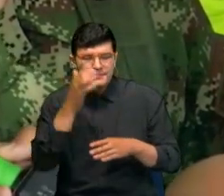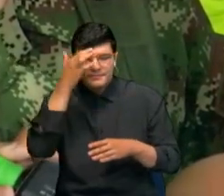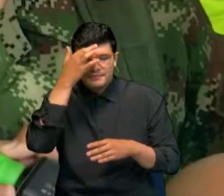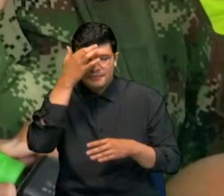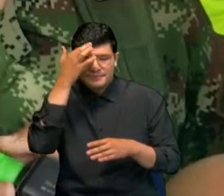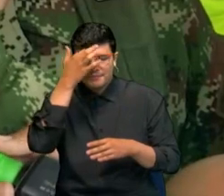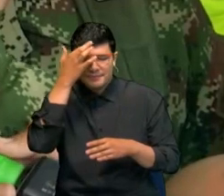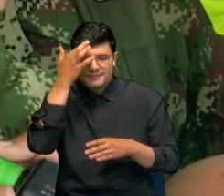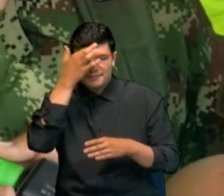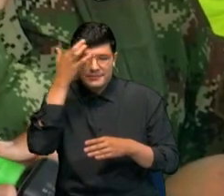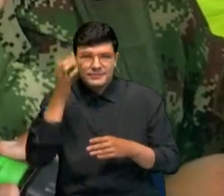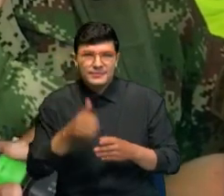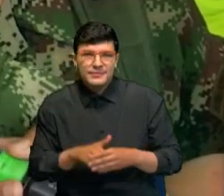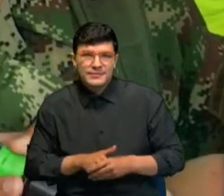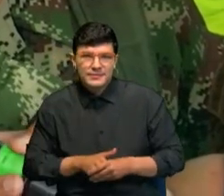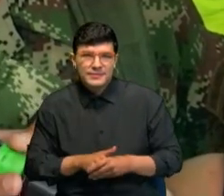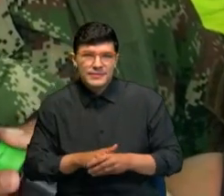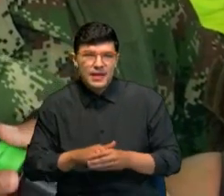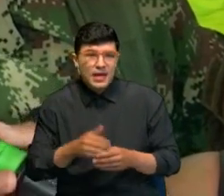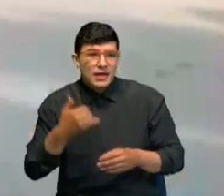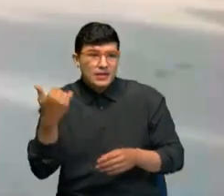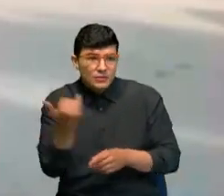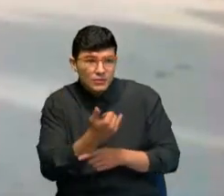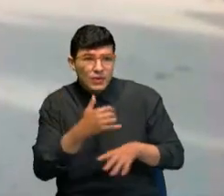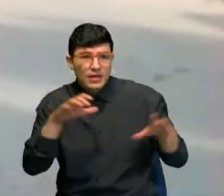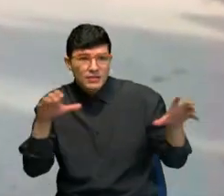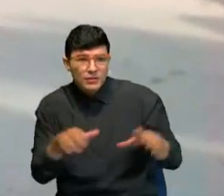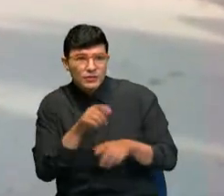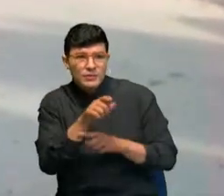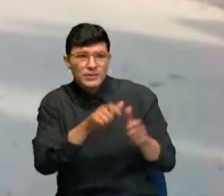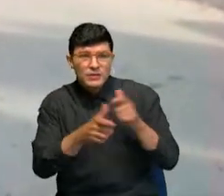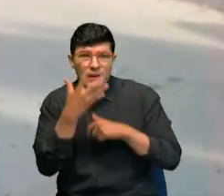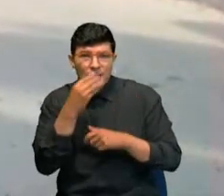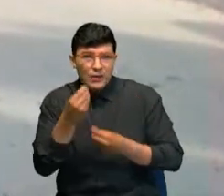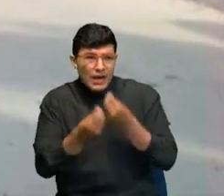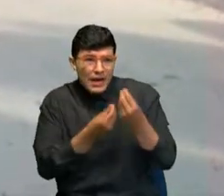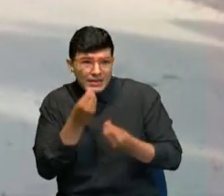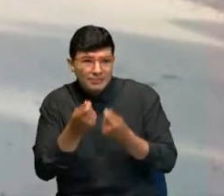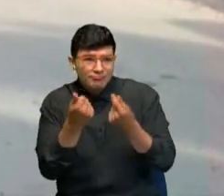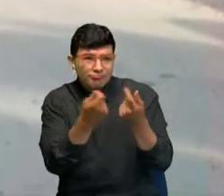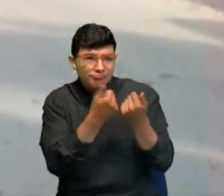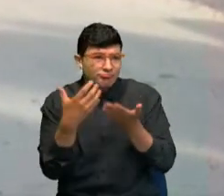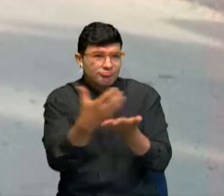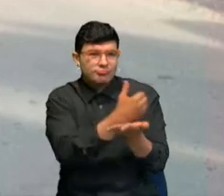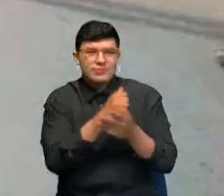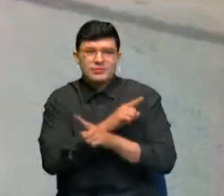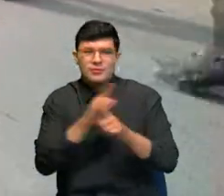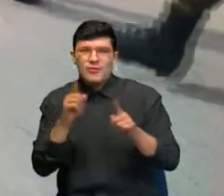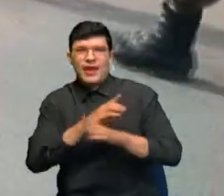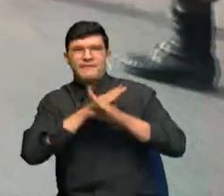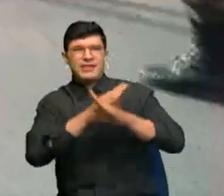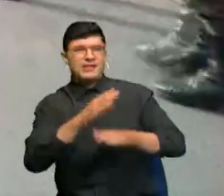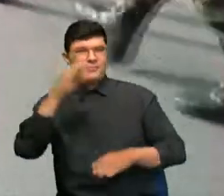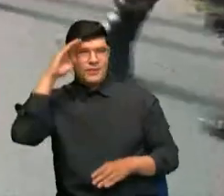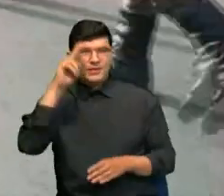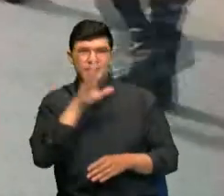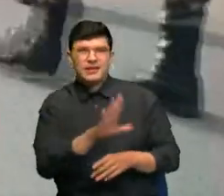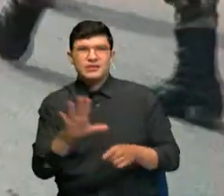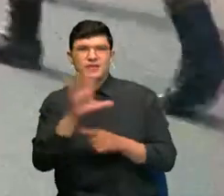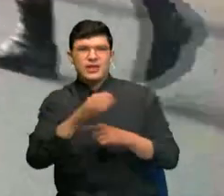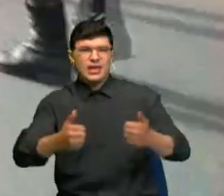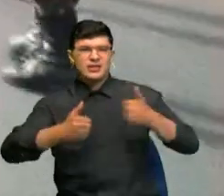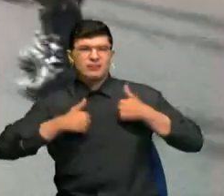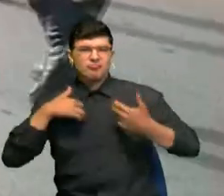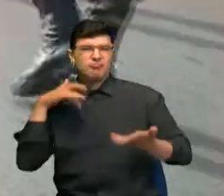su policía nacional para poder neutralizar estas acciones se espera que continúen con la ofensiva en donde se tienen información donde se